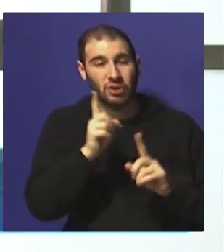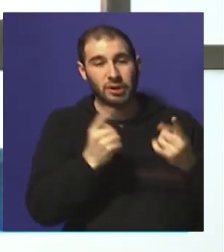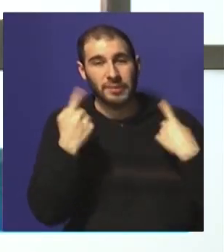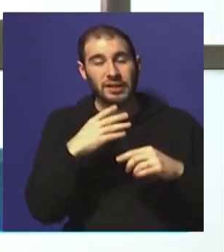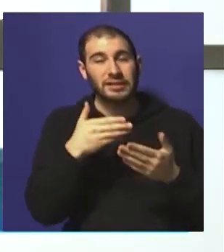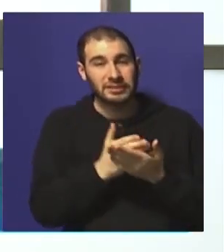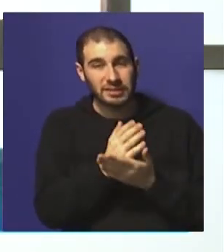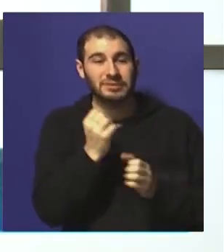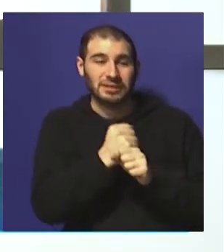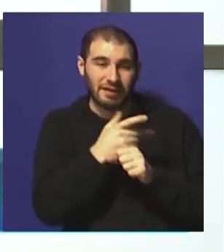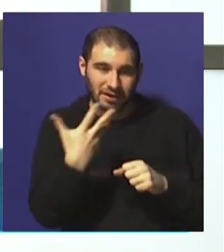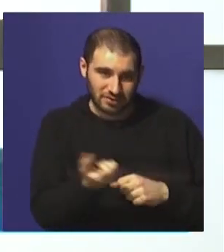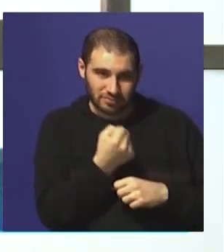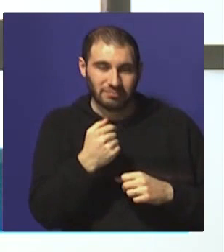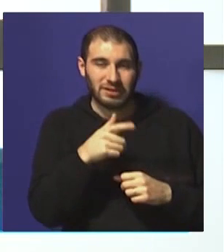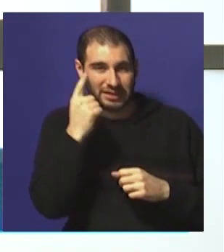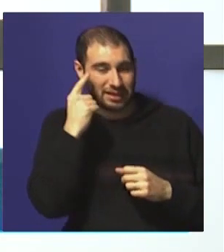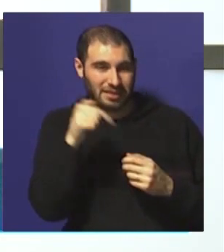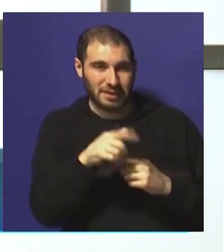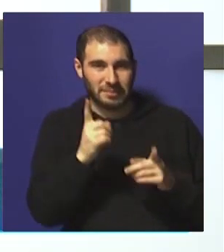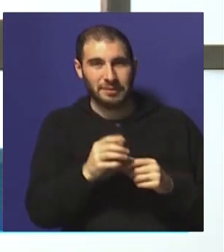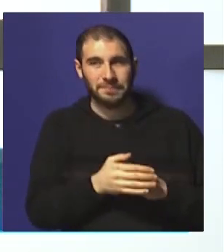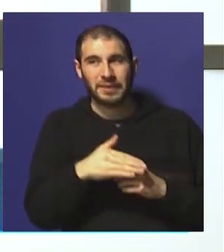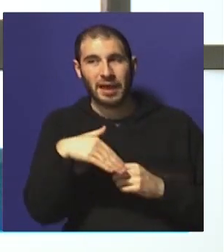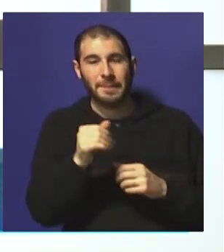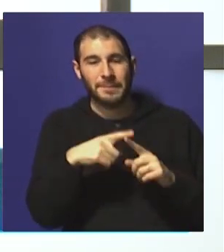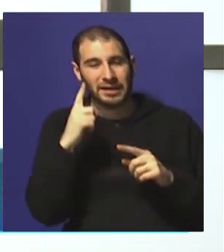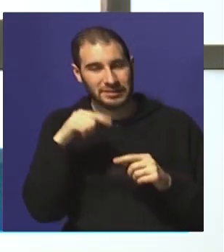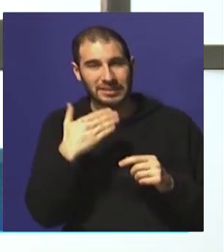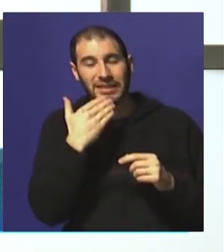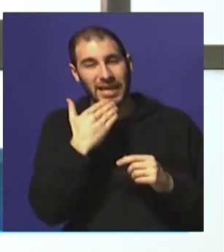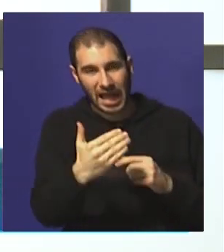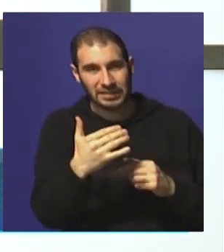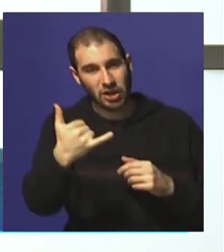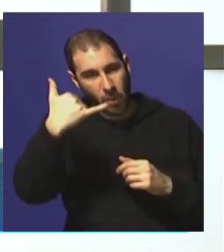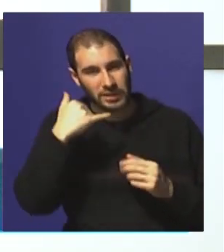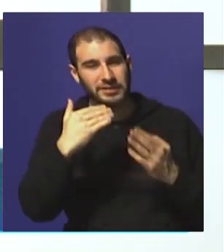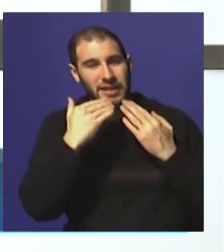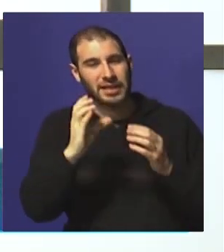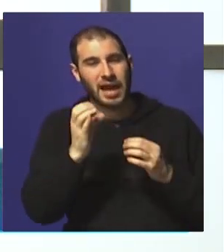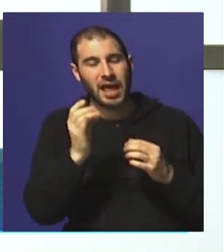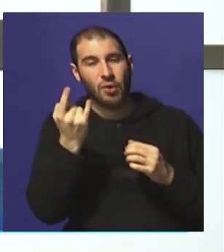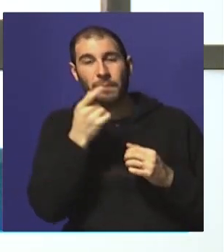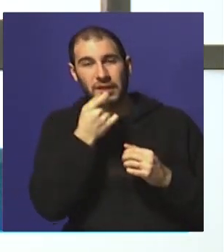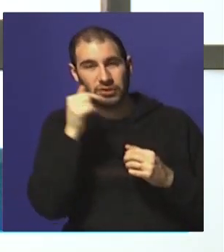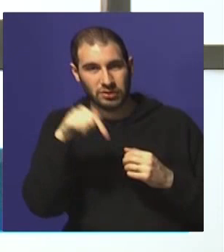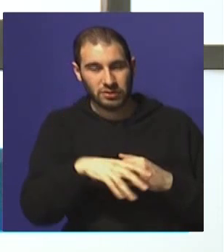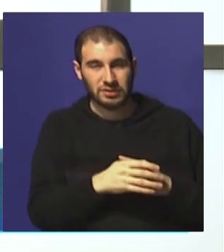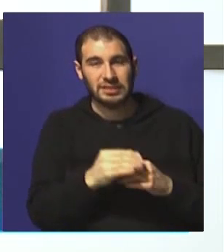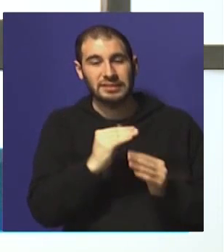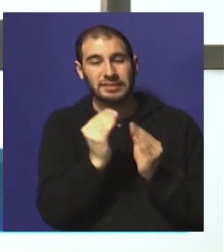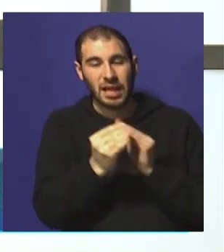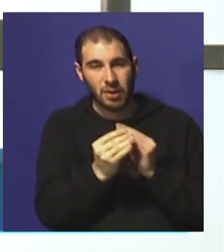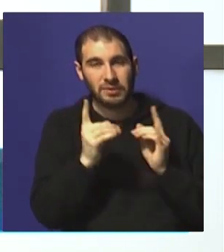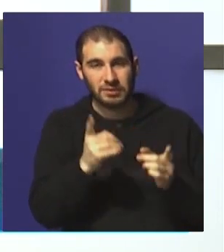que te encuentren trabajando, como la inspiración misma. Maximiliano Schoenfeld, muchísimas gracias por esta comunicación con Señal U desde Mendoza. Te